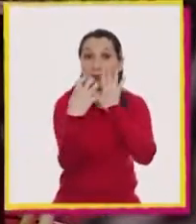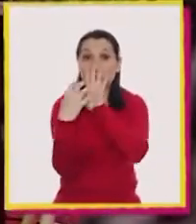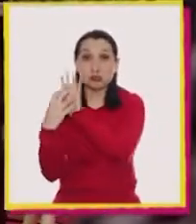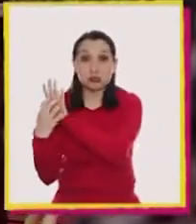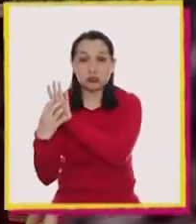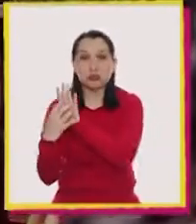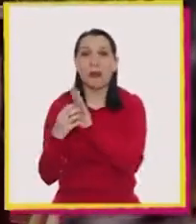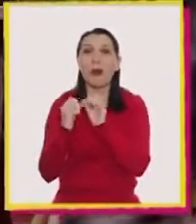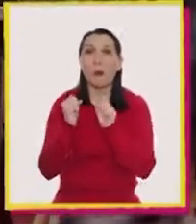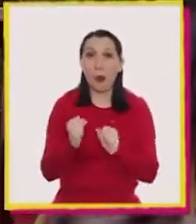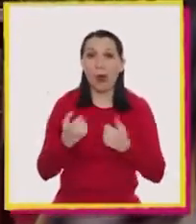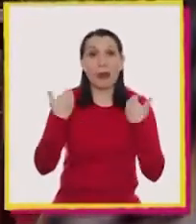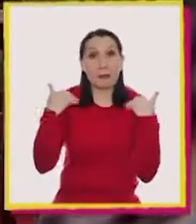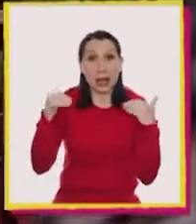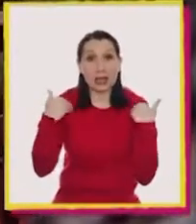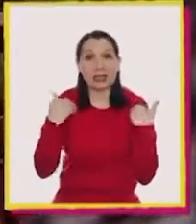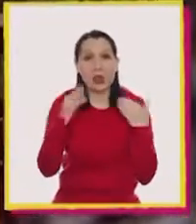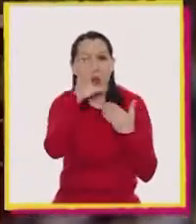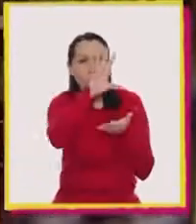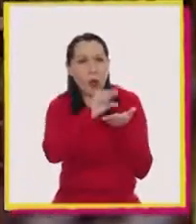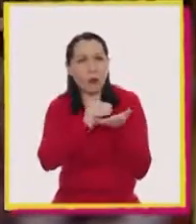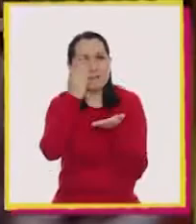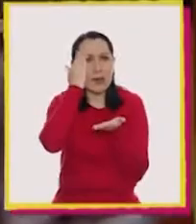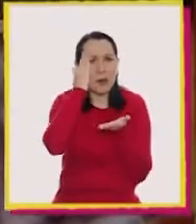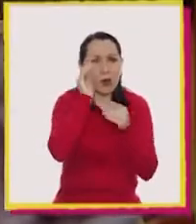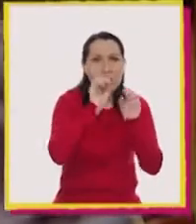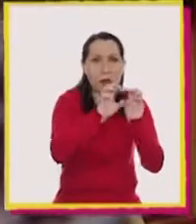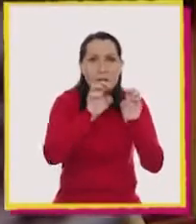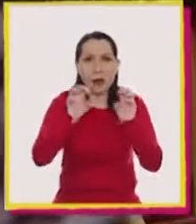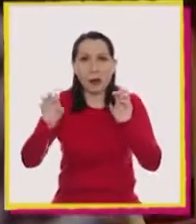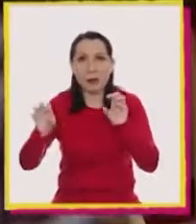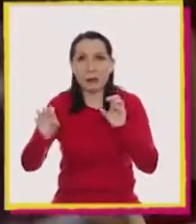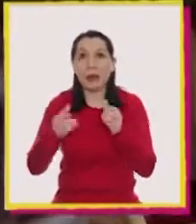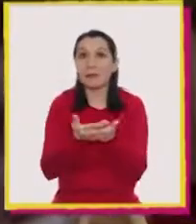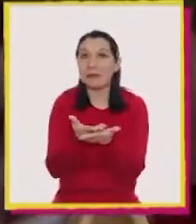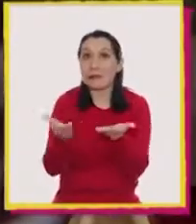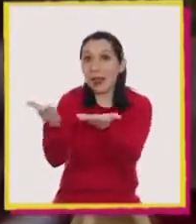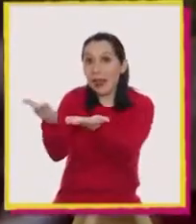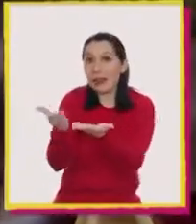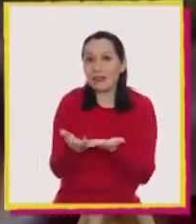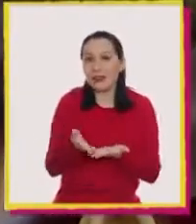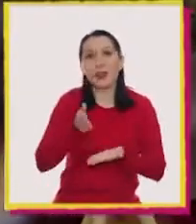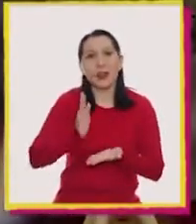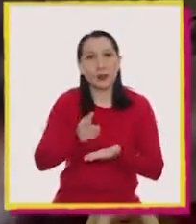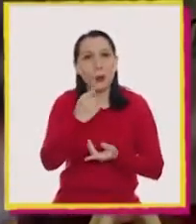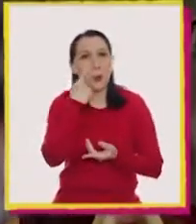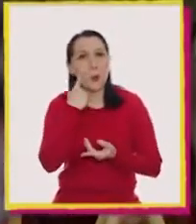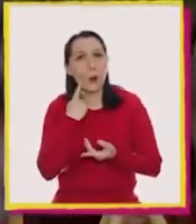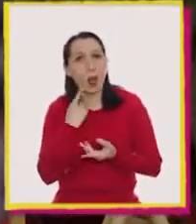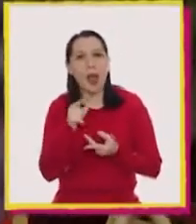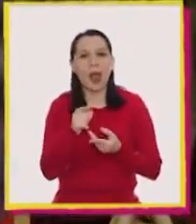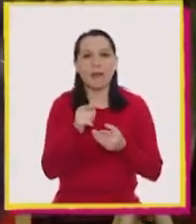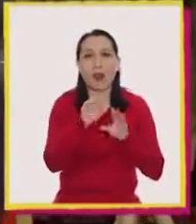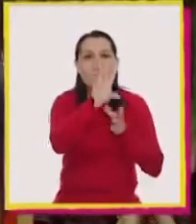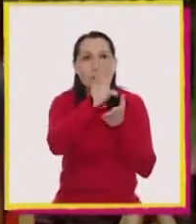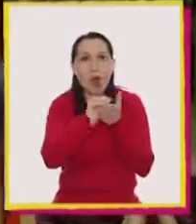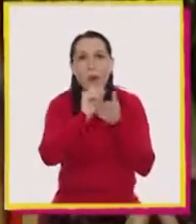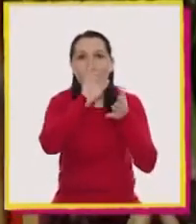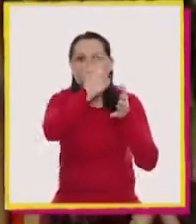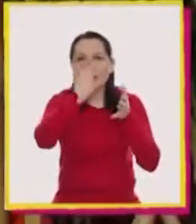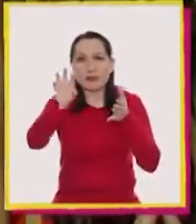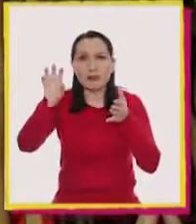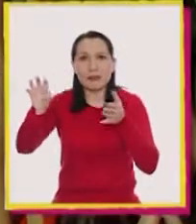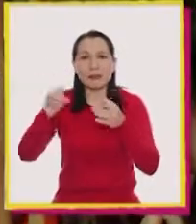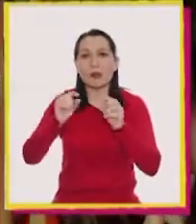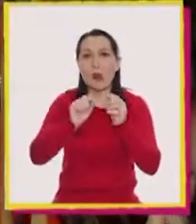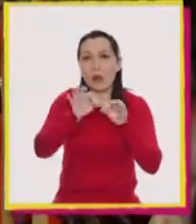estos símbolos pudimos seguir practicando los patrones. Los y las invito a seguir experimentando con patrones